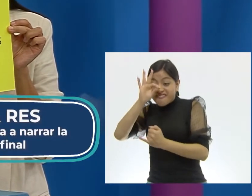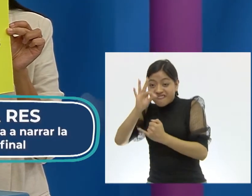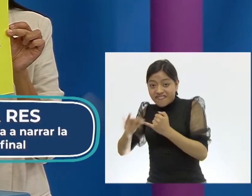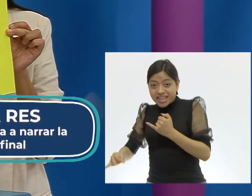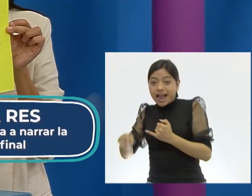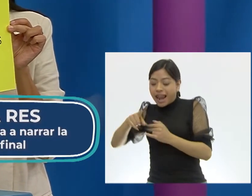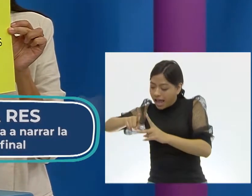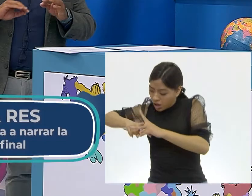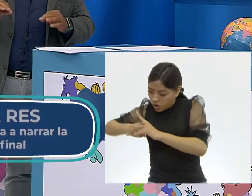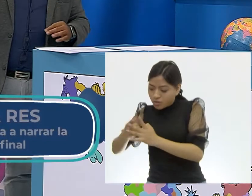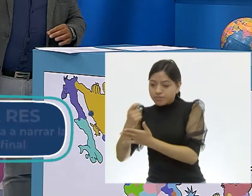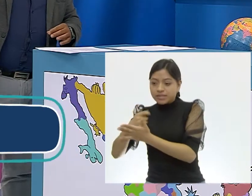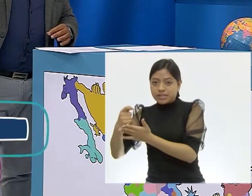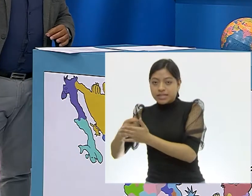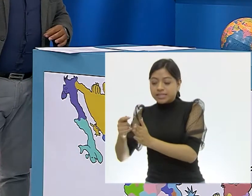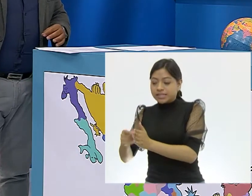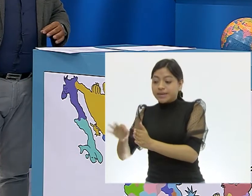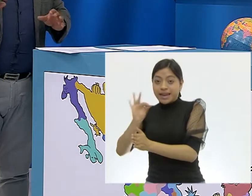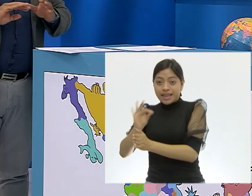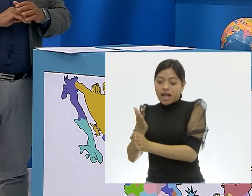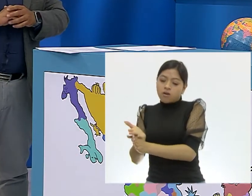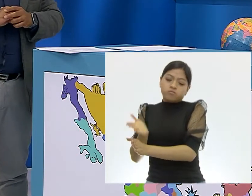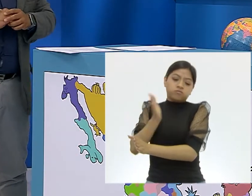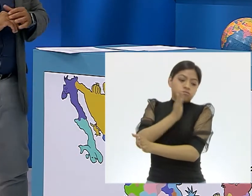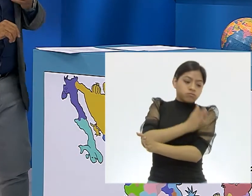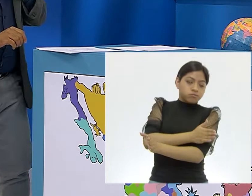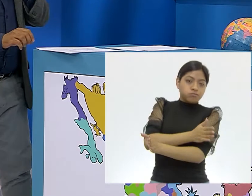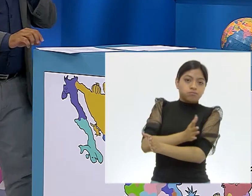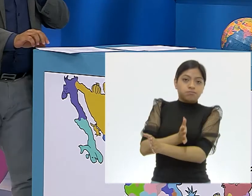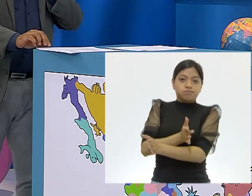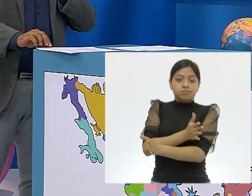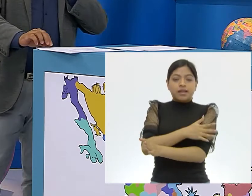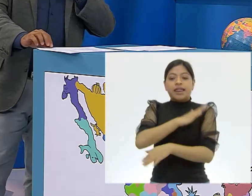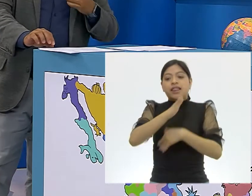saltos hacia atrás para finalmente llegar a un desenlace.